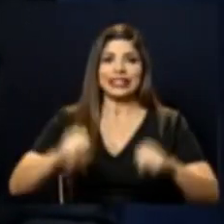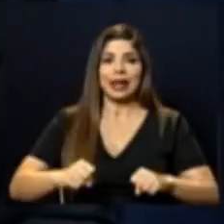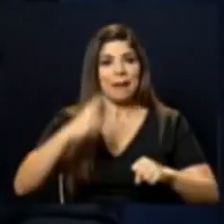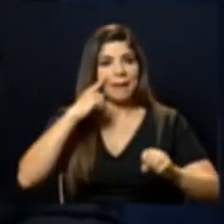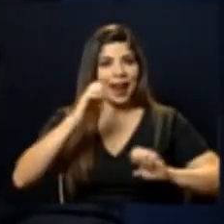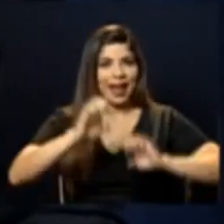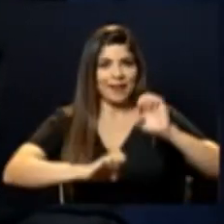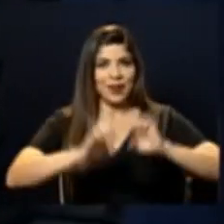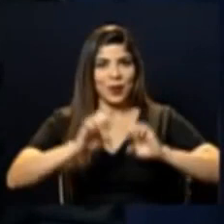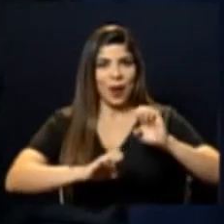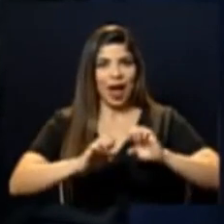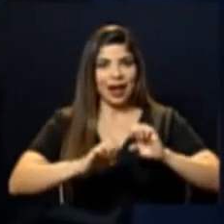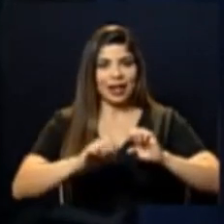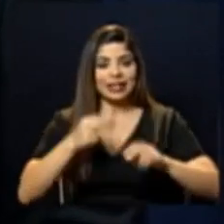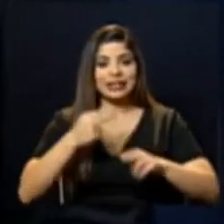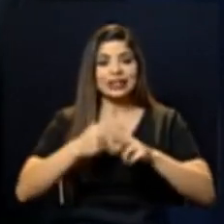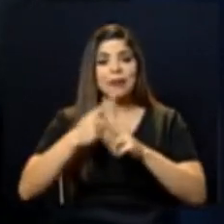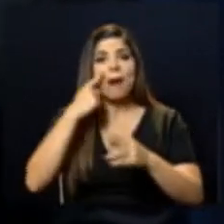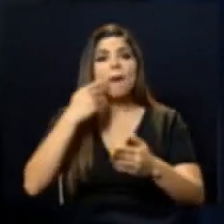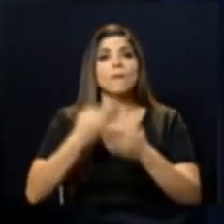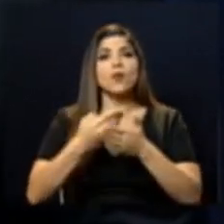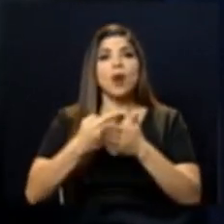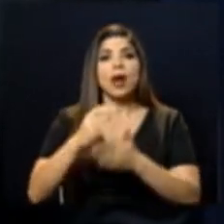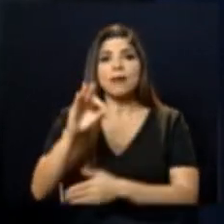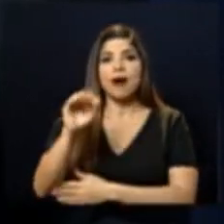evaluación, las pruebas FARO,